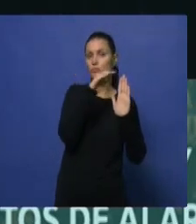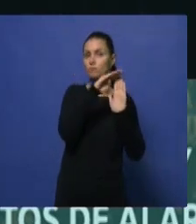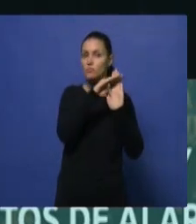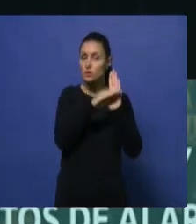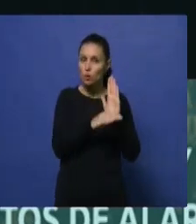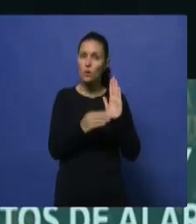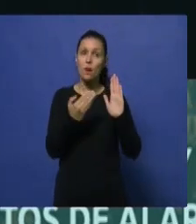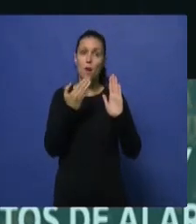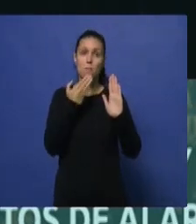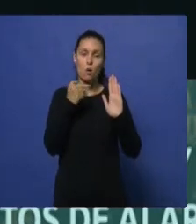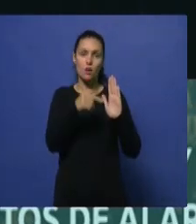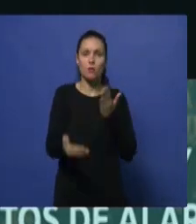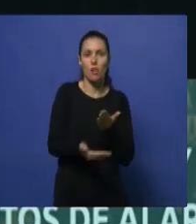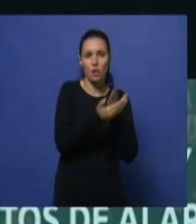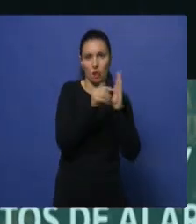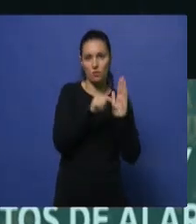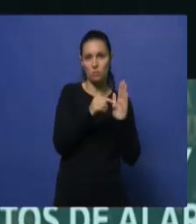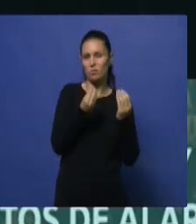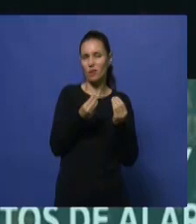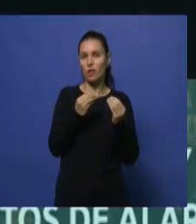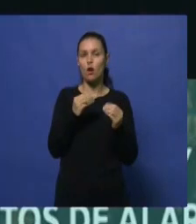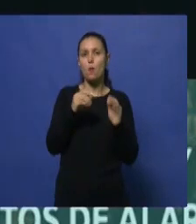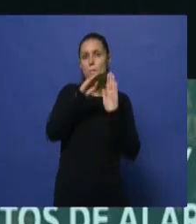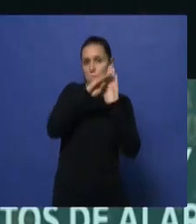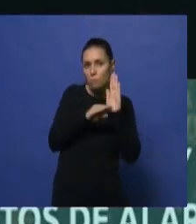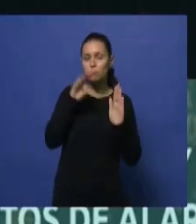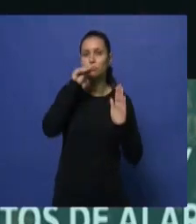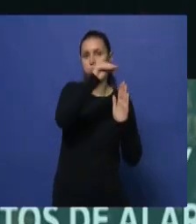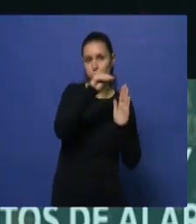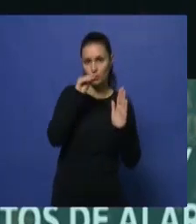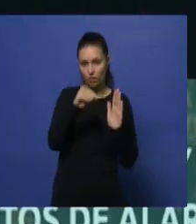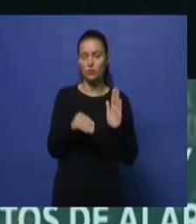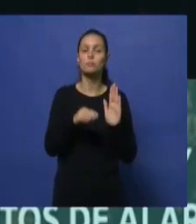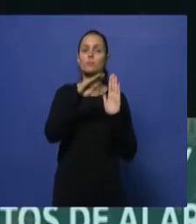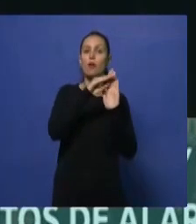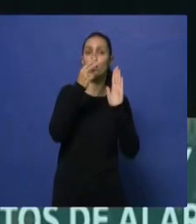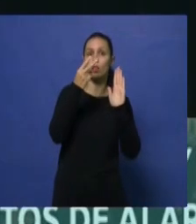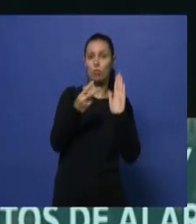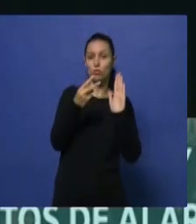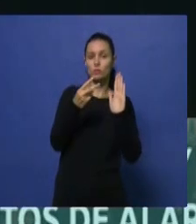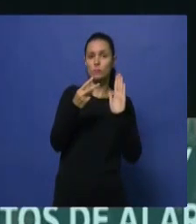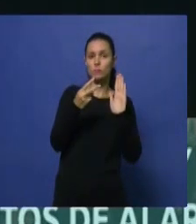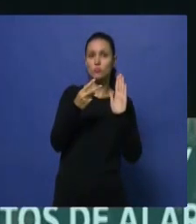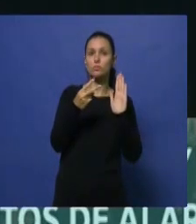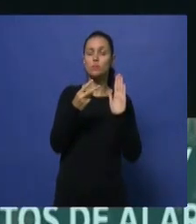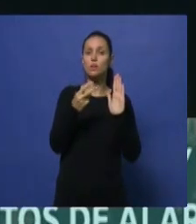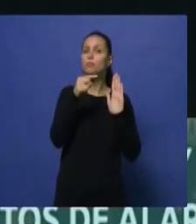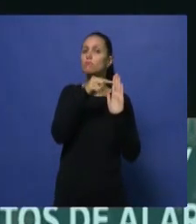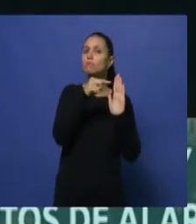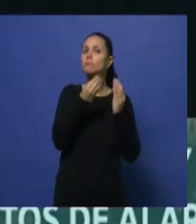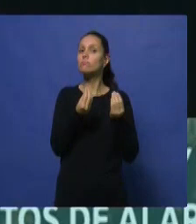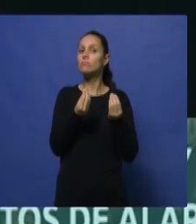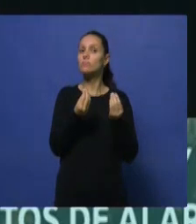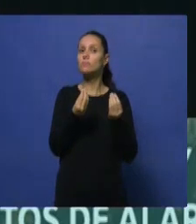basa boca juniors para protestar los puntos vamos a mostrar en el punto 2 seguimos en esta placa dice